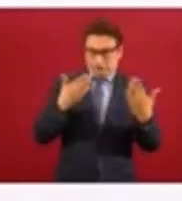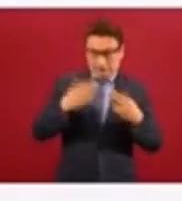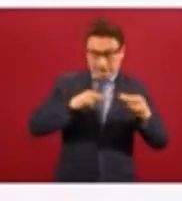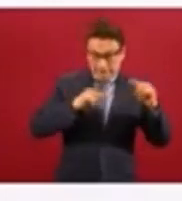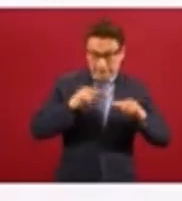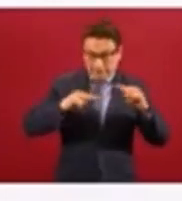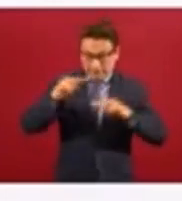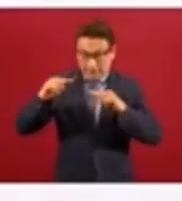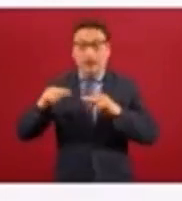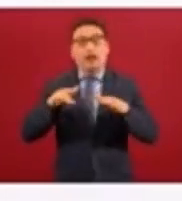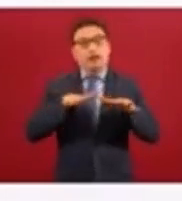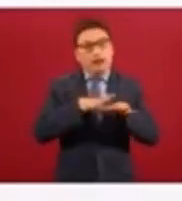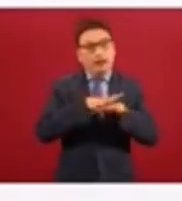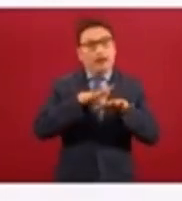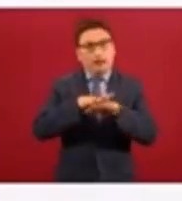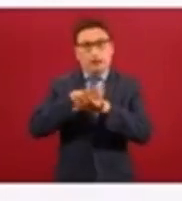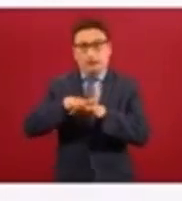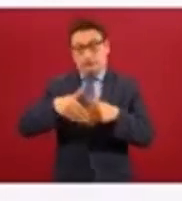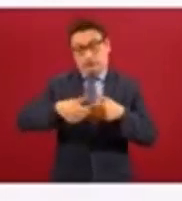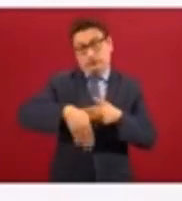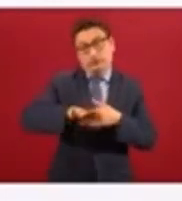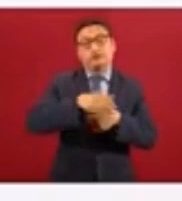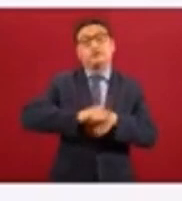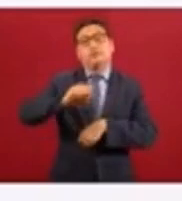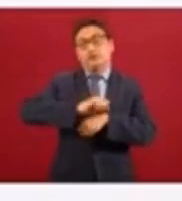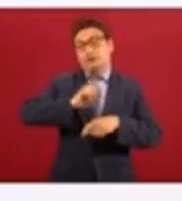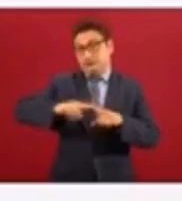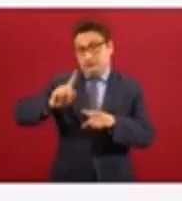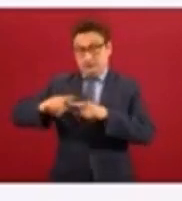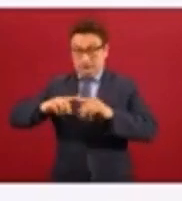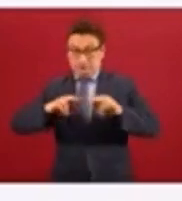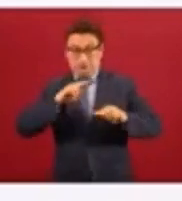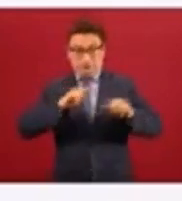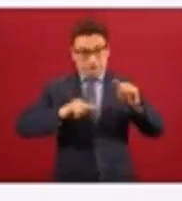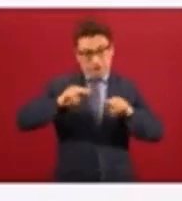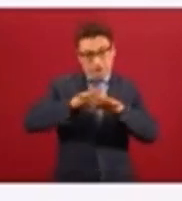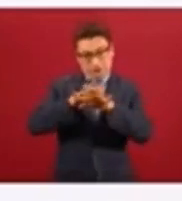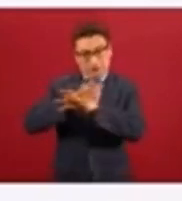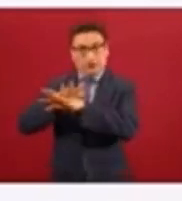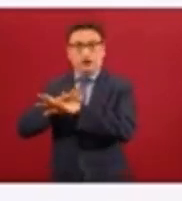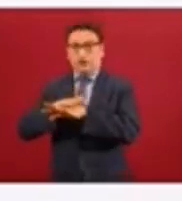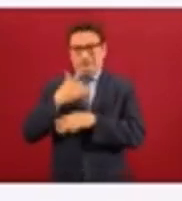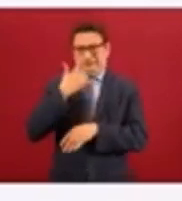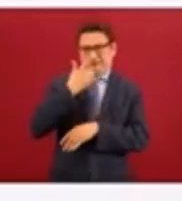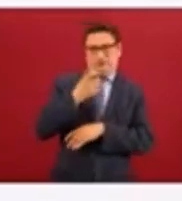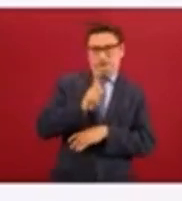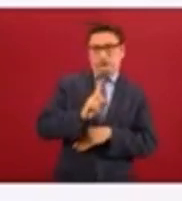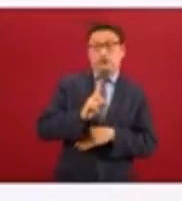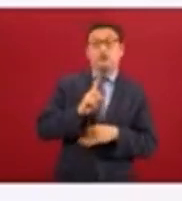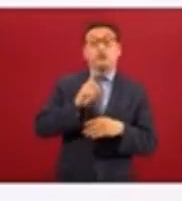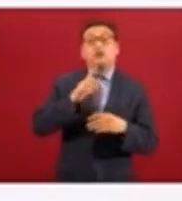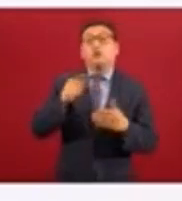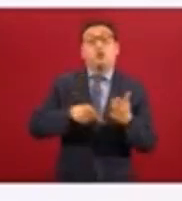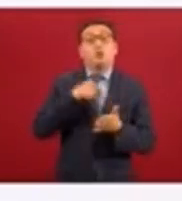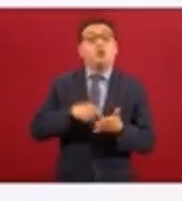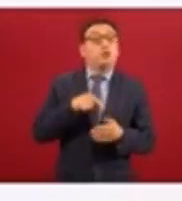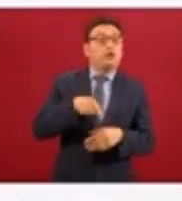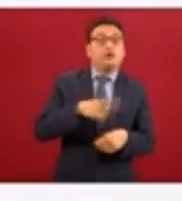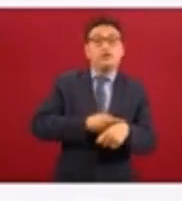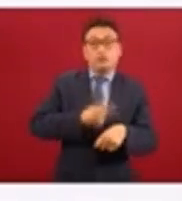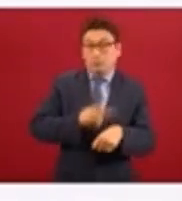ir cambiando a lo largo de las siguientes semanas, y no es raro que cuando hay pocos casos,